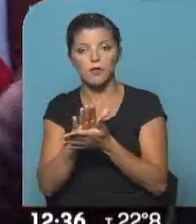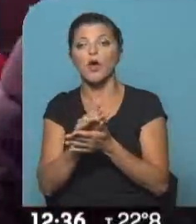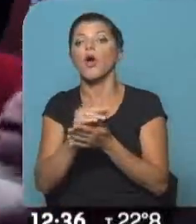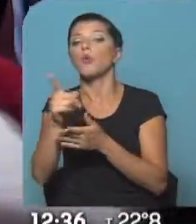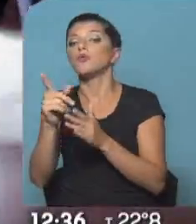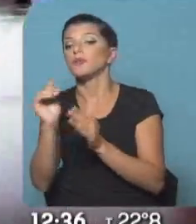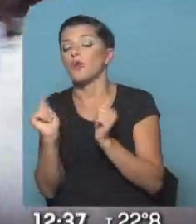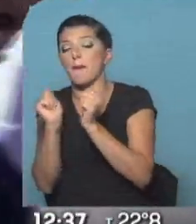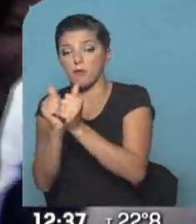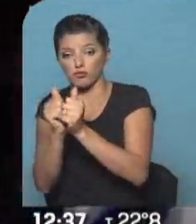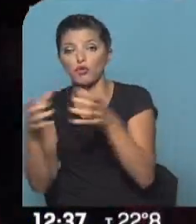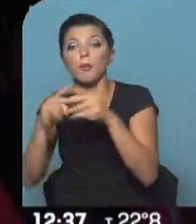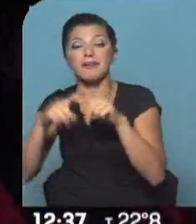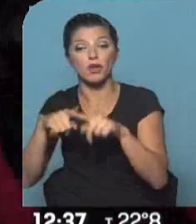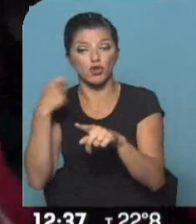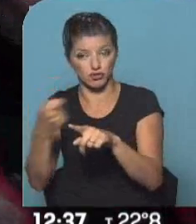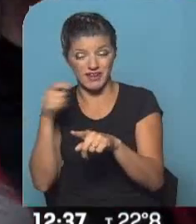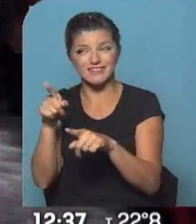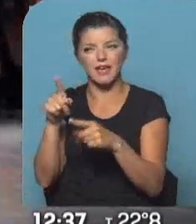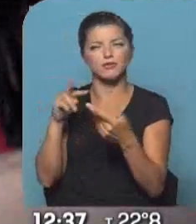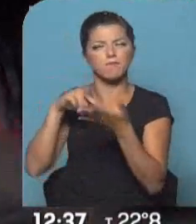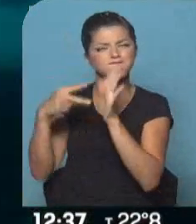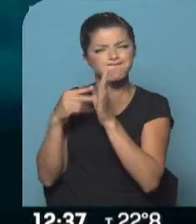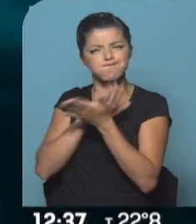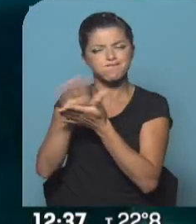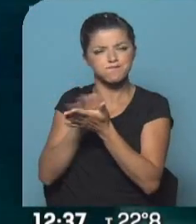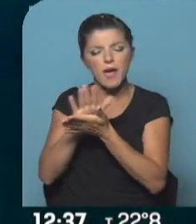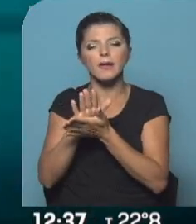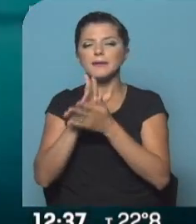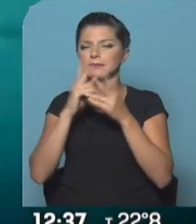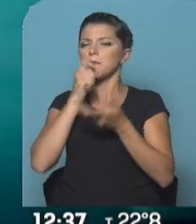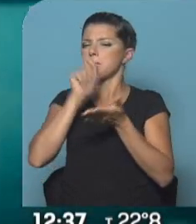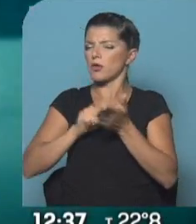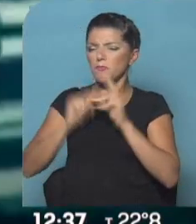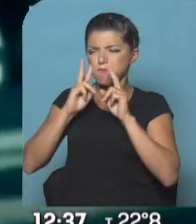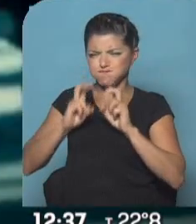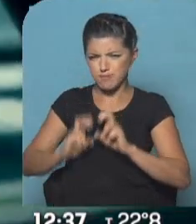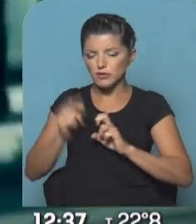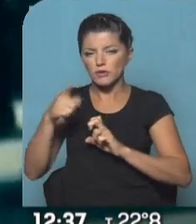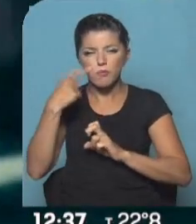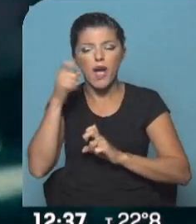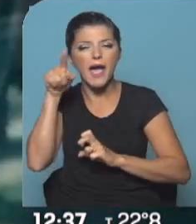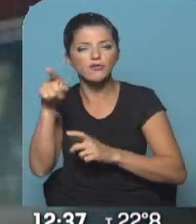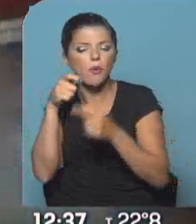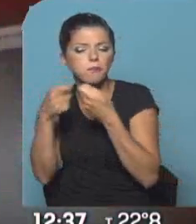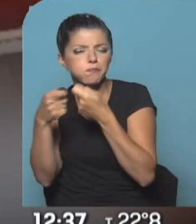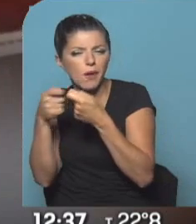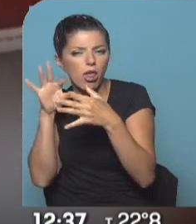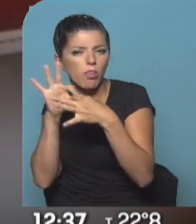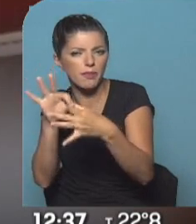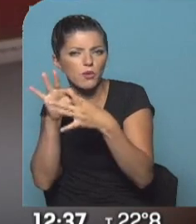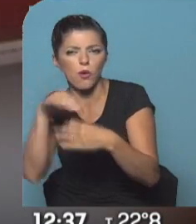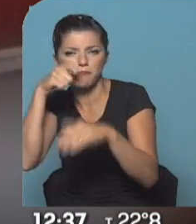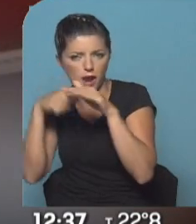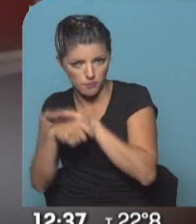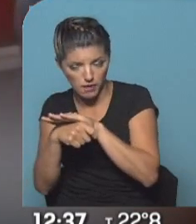principales apoyos, el Partido Socialista, a raíz de una investigación periodística sobre presuntos vínculos con el narcotráfico de Miguel Ángel